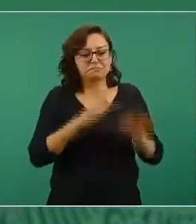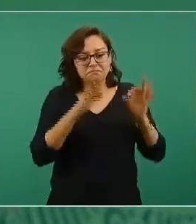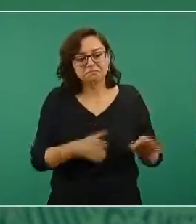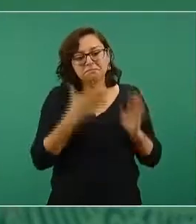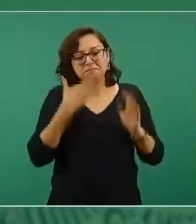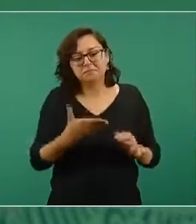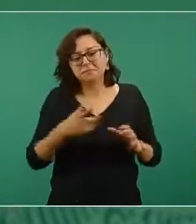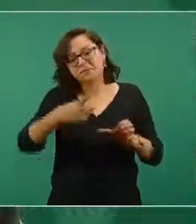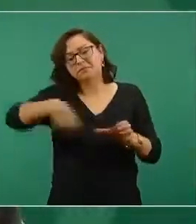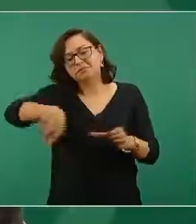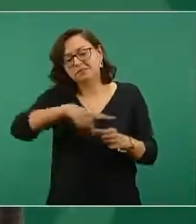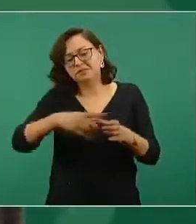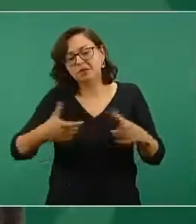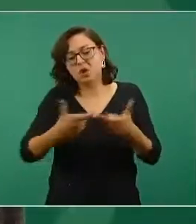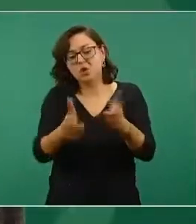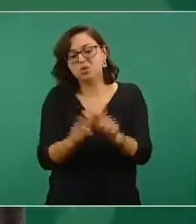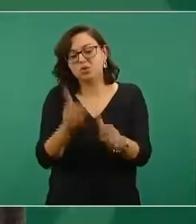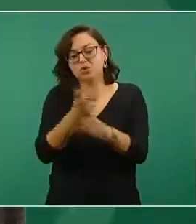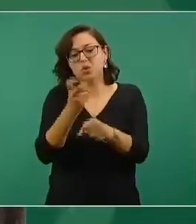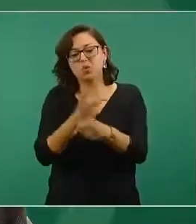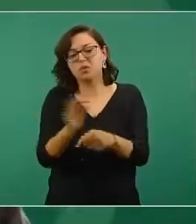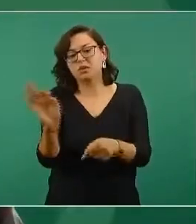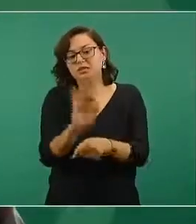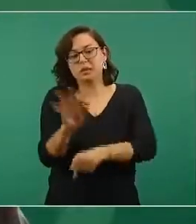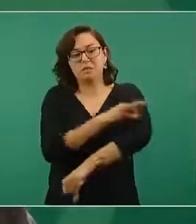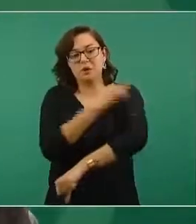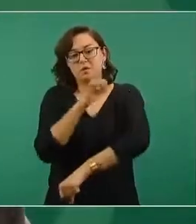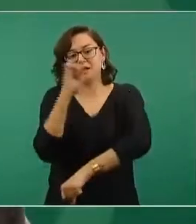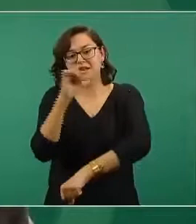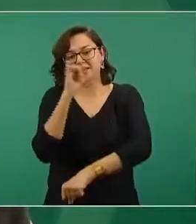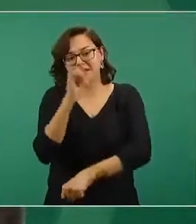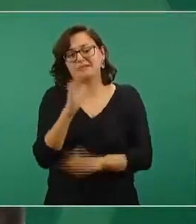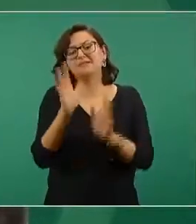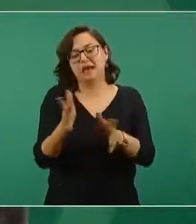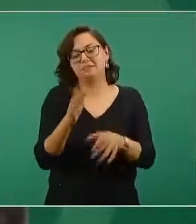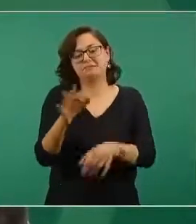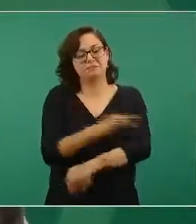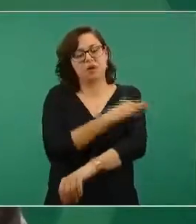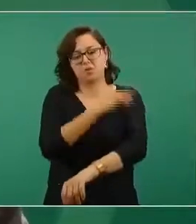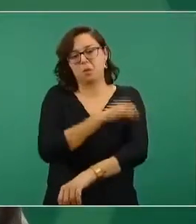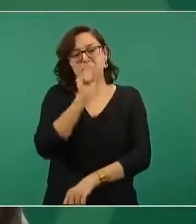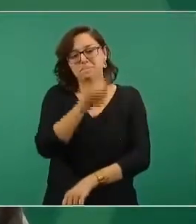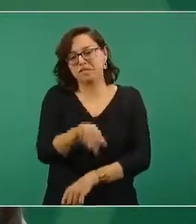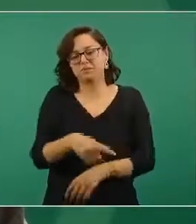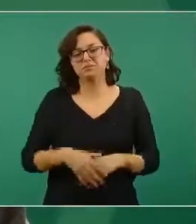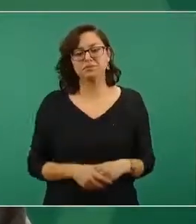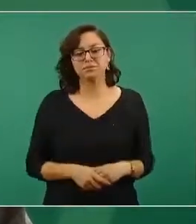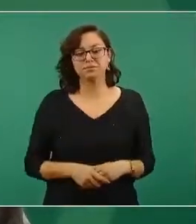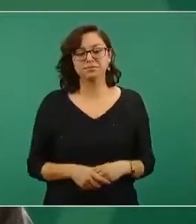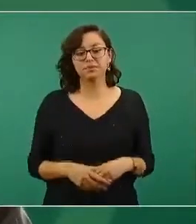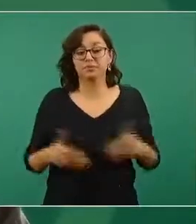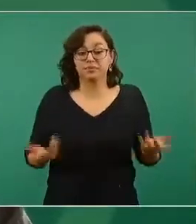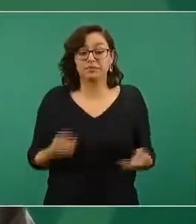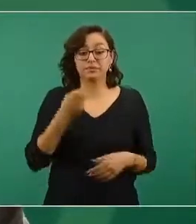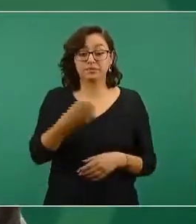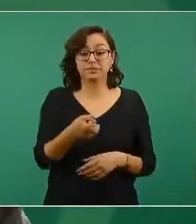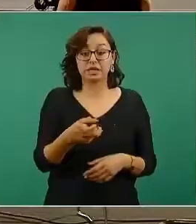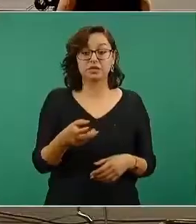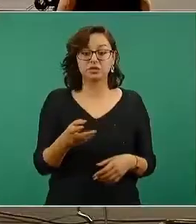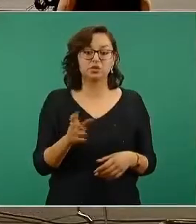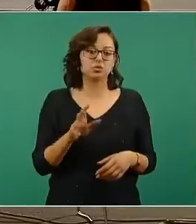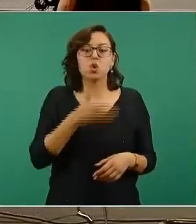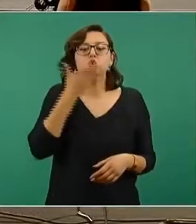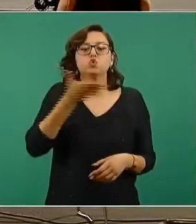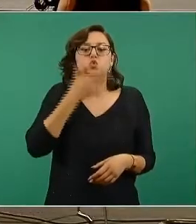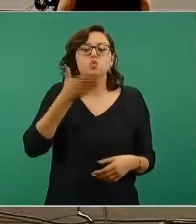el compromiso es que al grupo que le tocó placebo sea vacunado como parte del mismo ensayo. Entonces eso es de manera general, pero